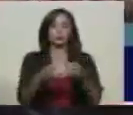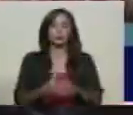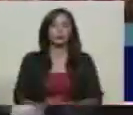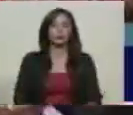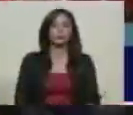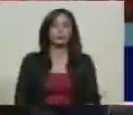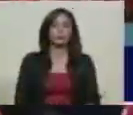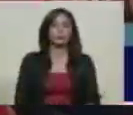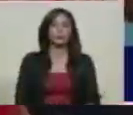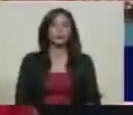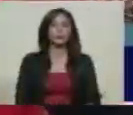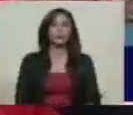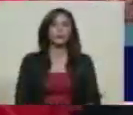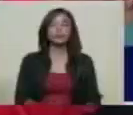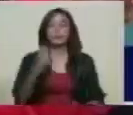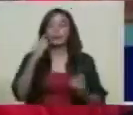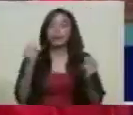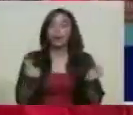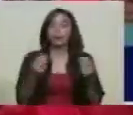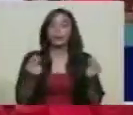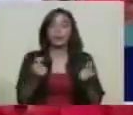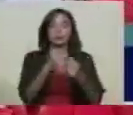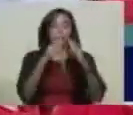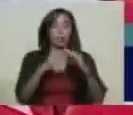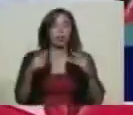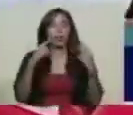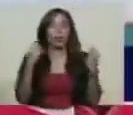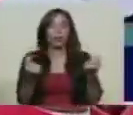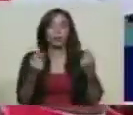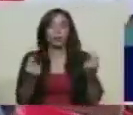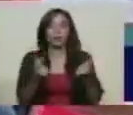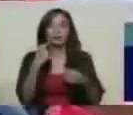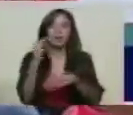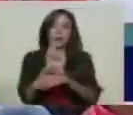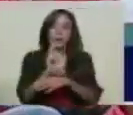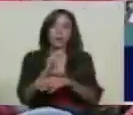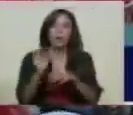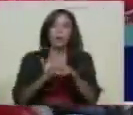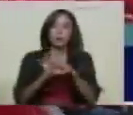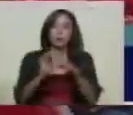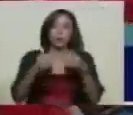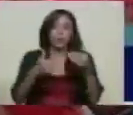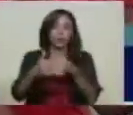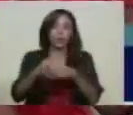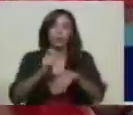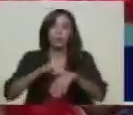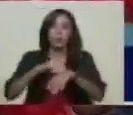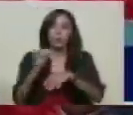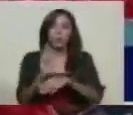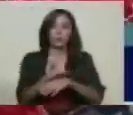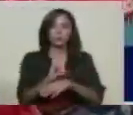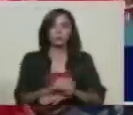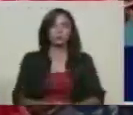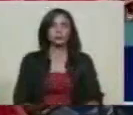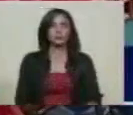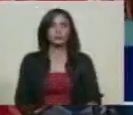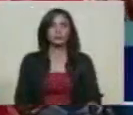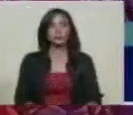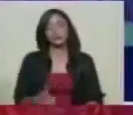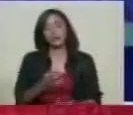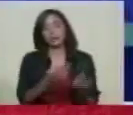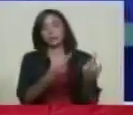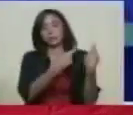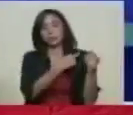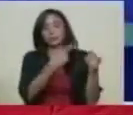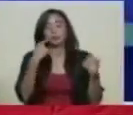que debe activarse, Diosdado, Reyes Reyes, pronto, y asumir tareas que